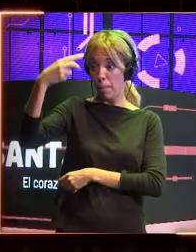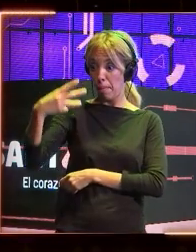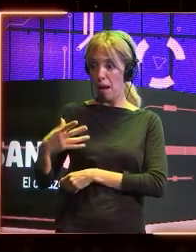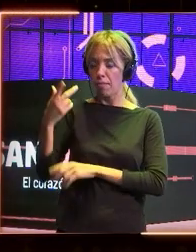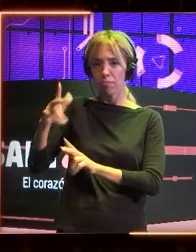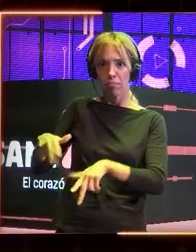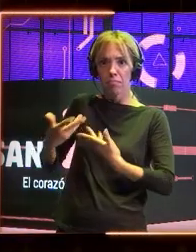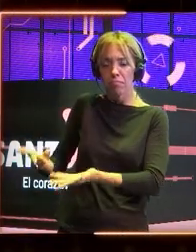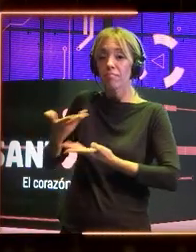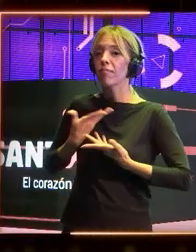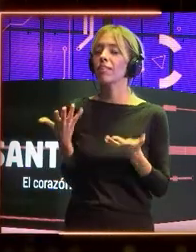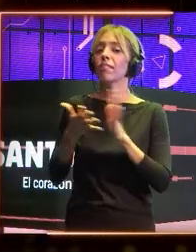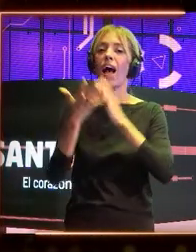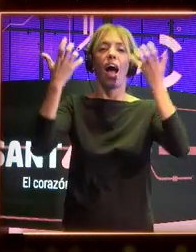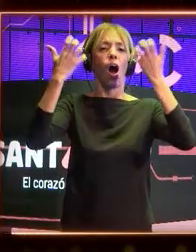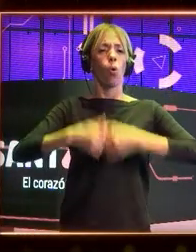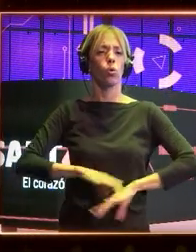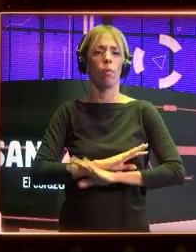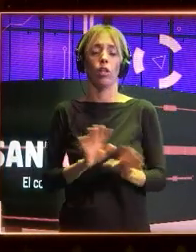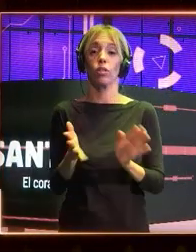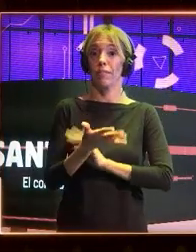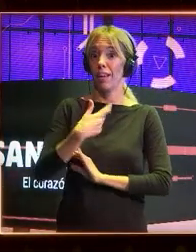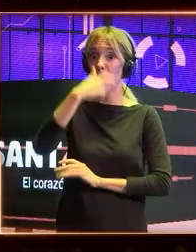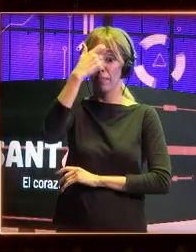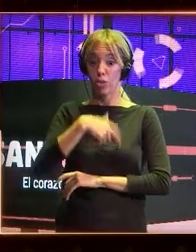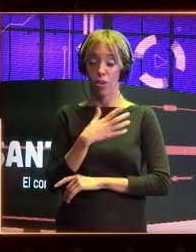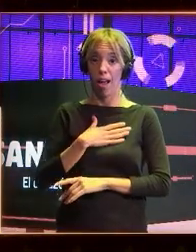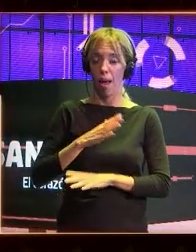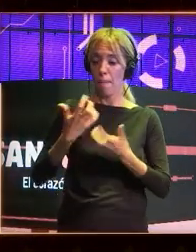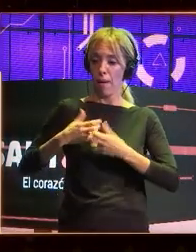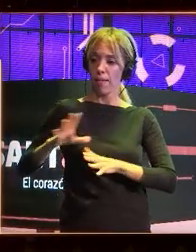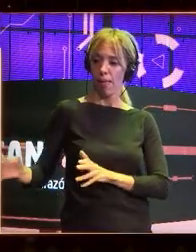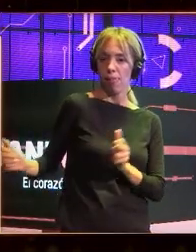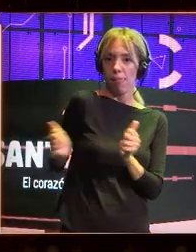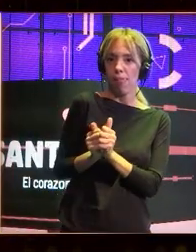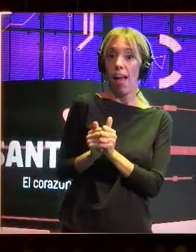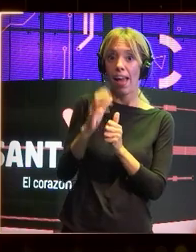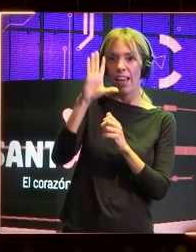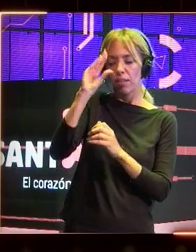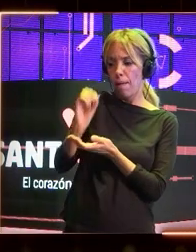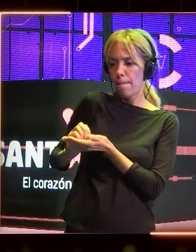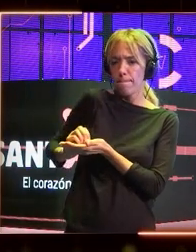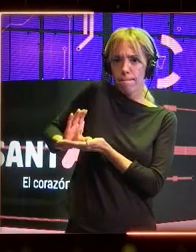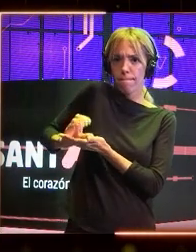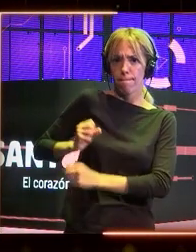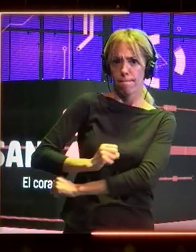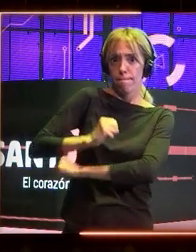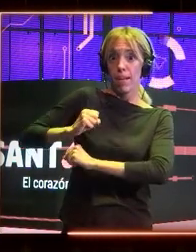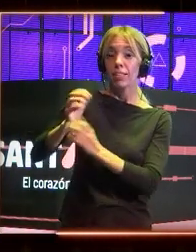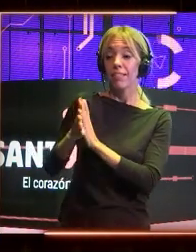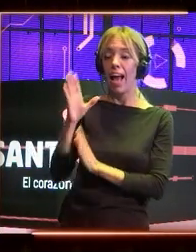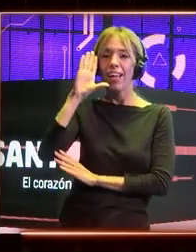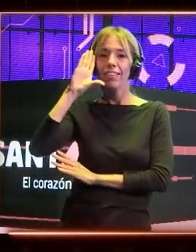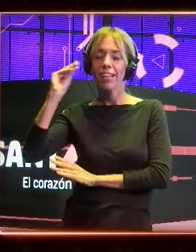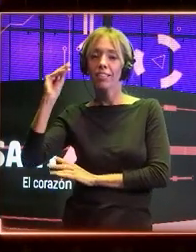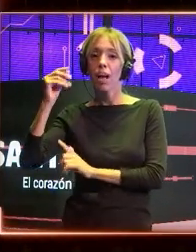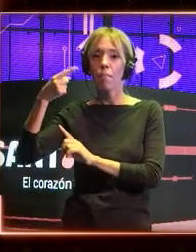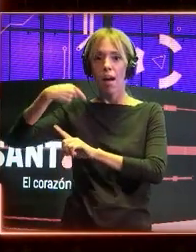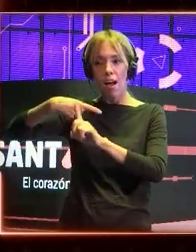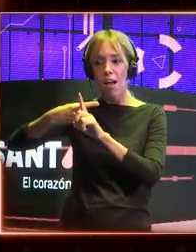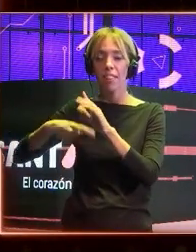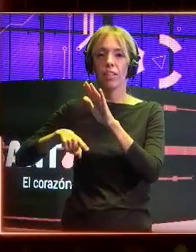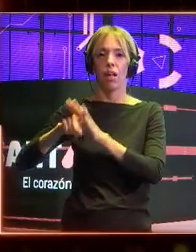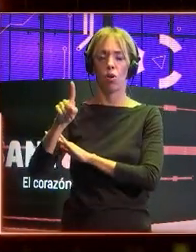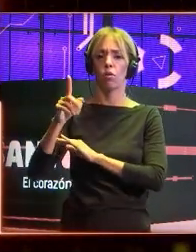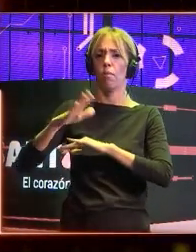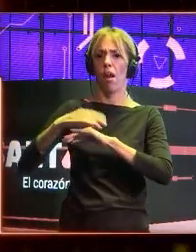están permitiendo es automatizar la capacidad de hacer a nuestras máquinas inteligentes estamos ligando la inteligencia al desarrollo